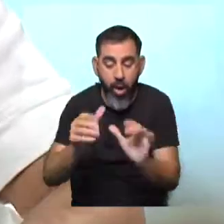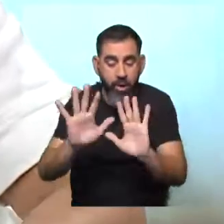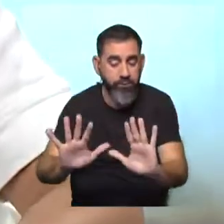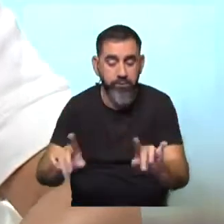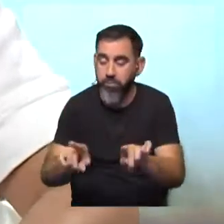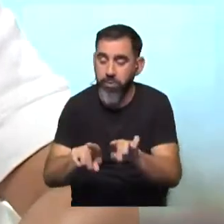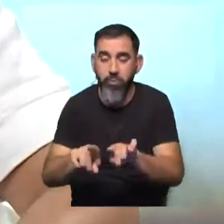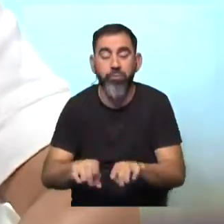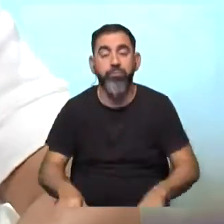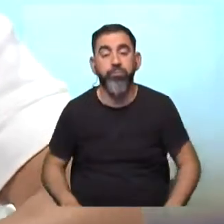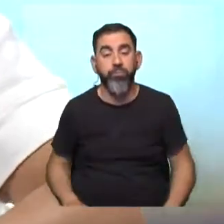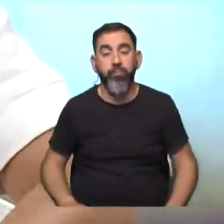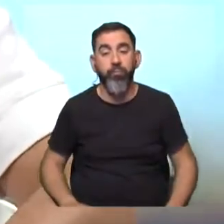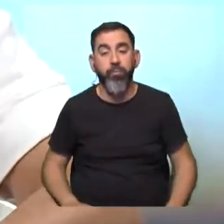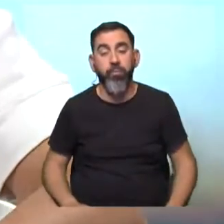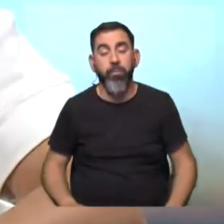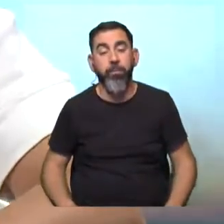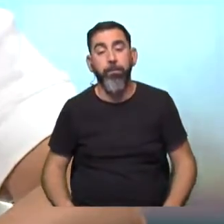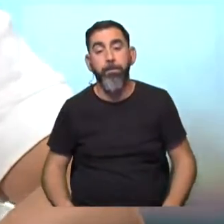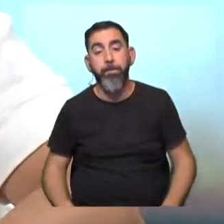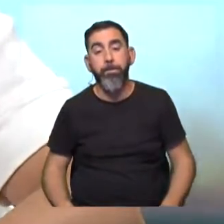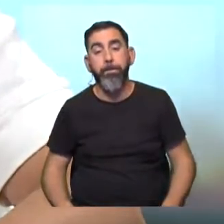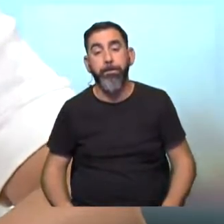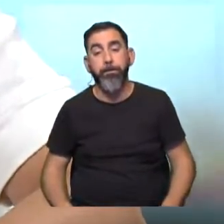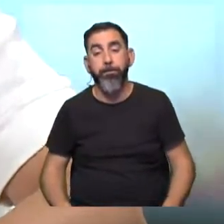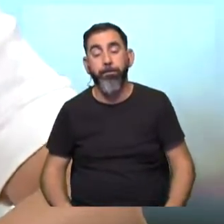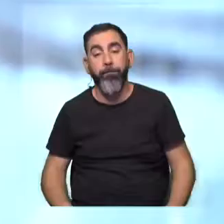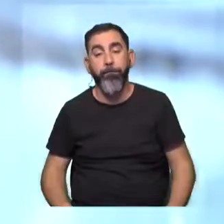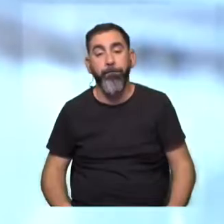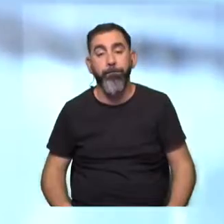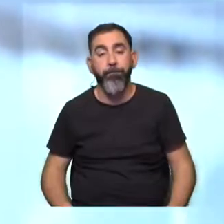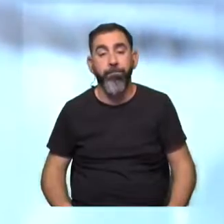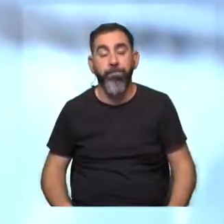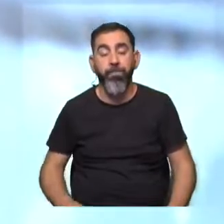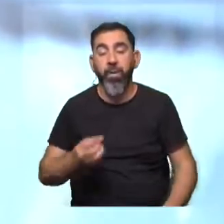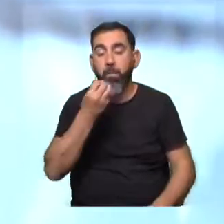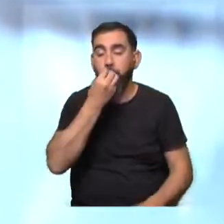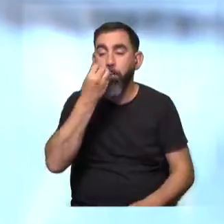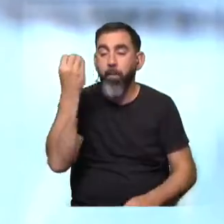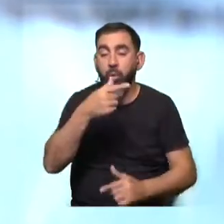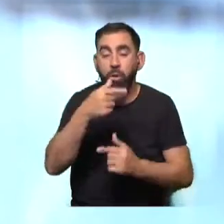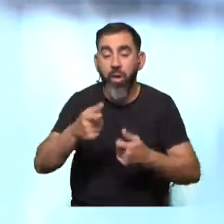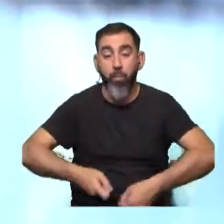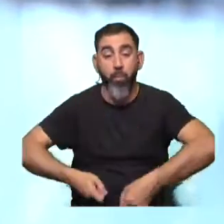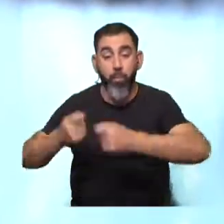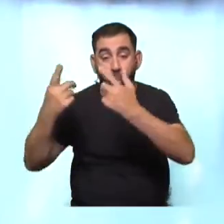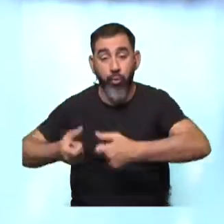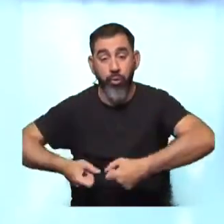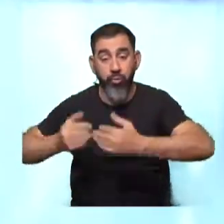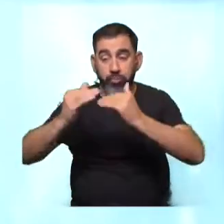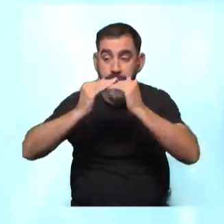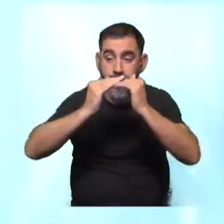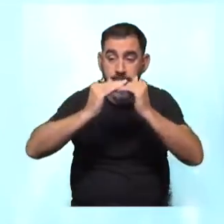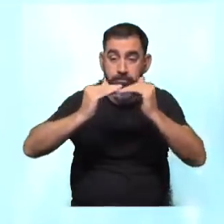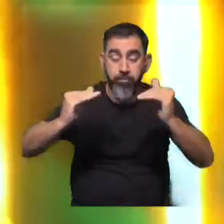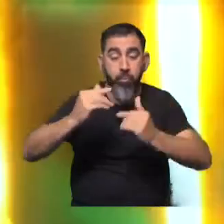transferirse eso a cualquier otro producto de la industria alimentaria, por ejemplo, ¿no? Sí. Mejorar esas posibilidades de exportación a partir de una estabilidad a más largo